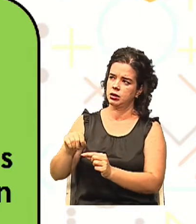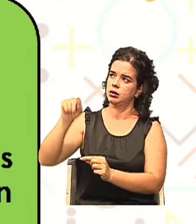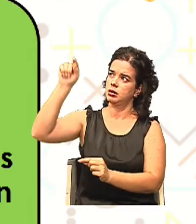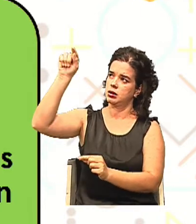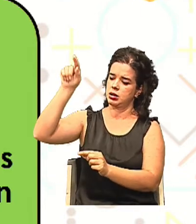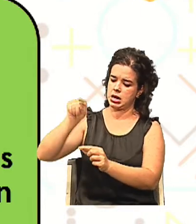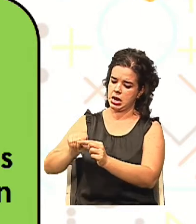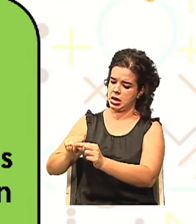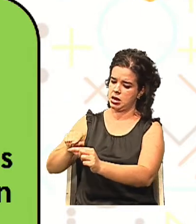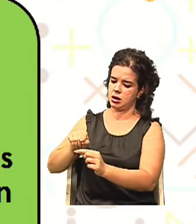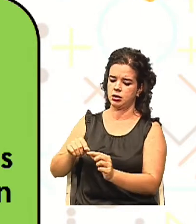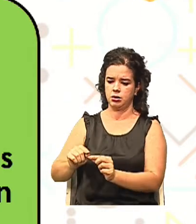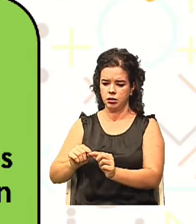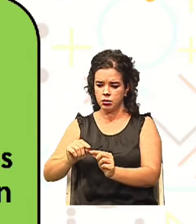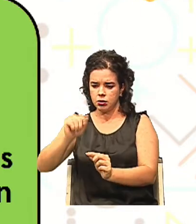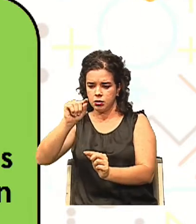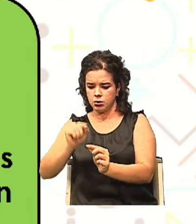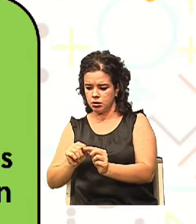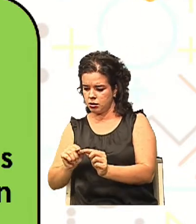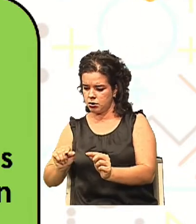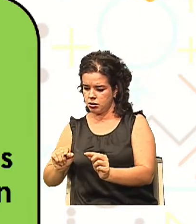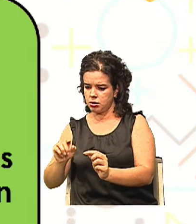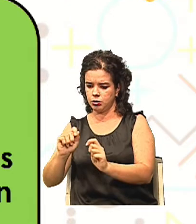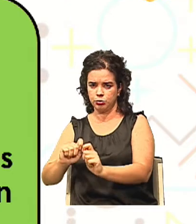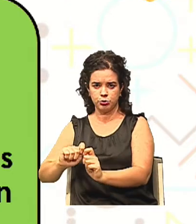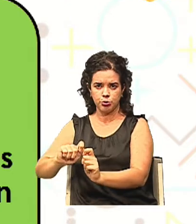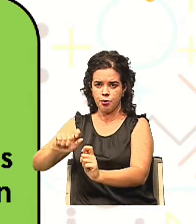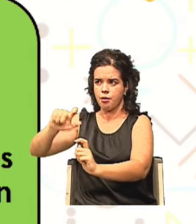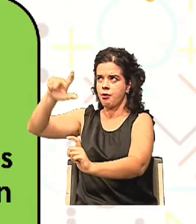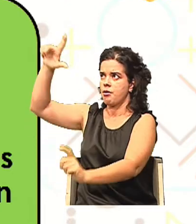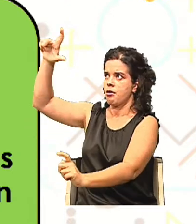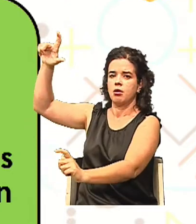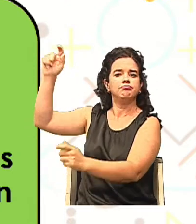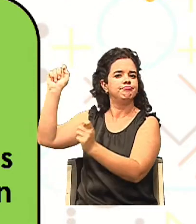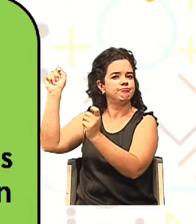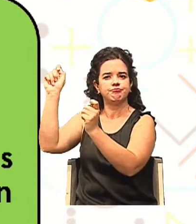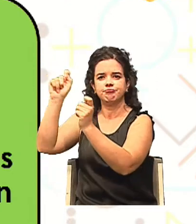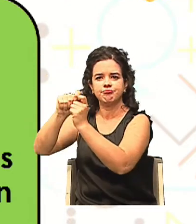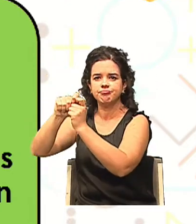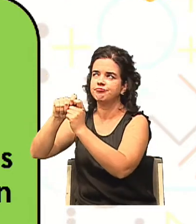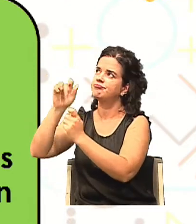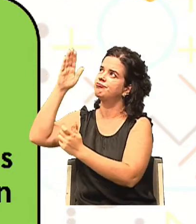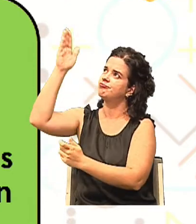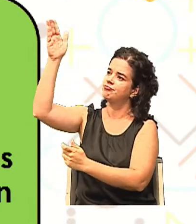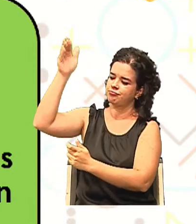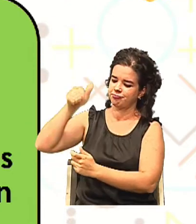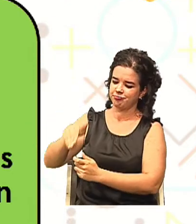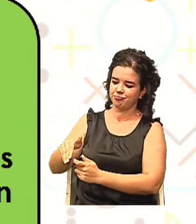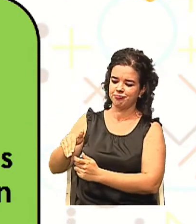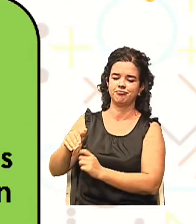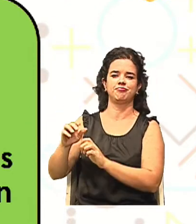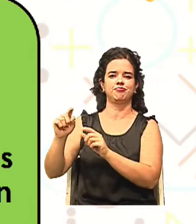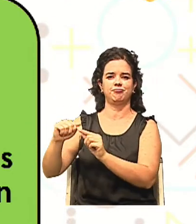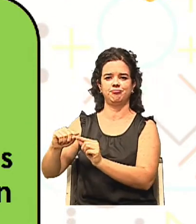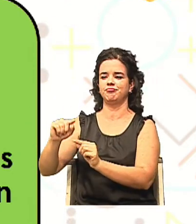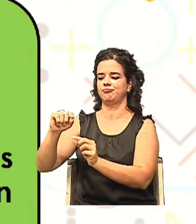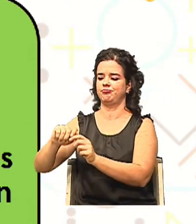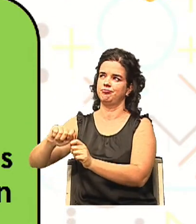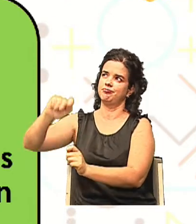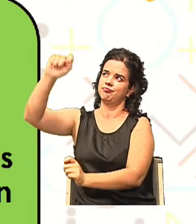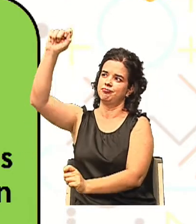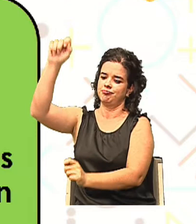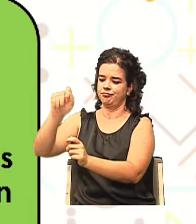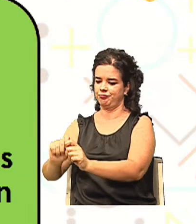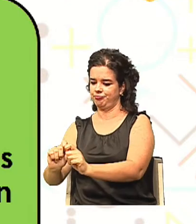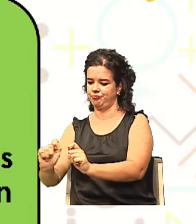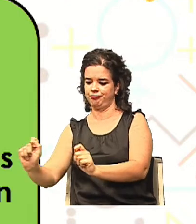son proporcionales. O sea que al comparar sus medidas con una división, tienen